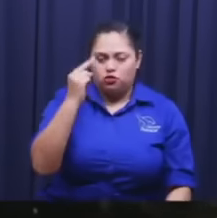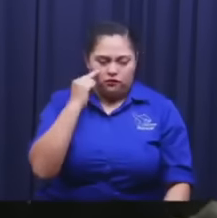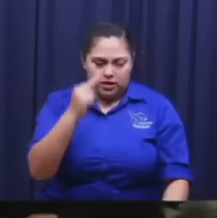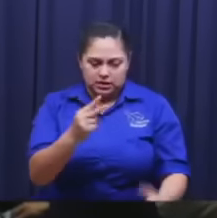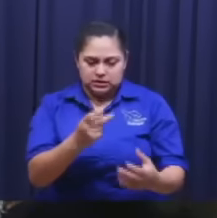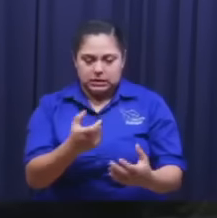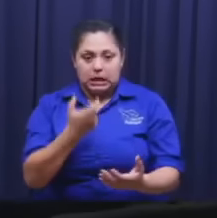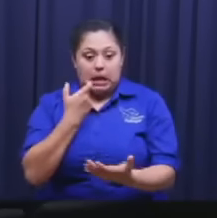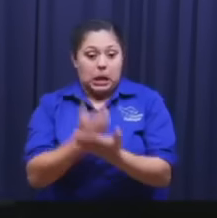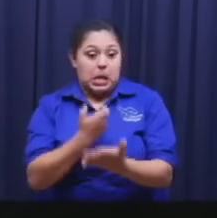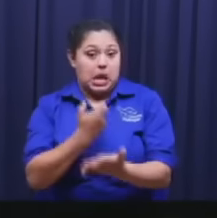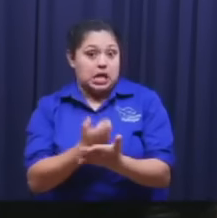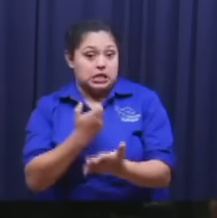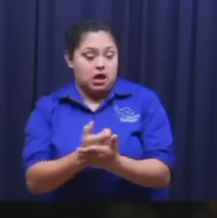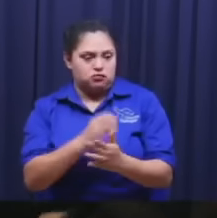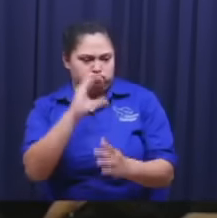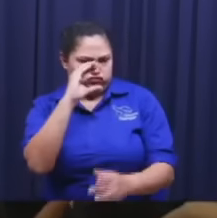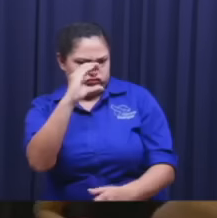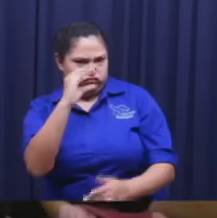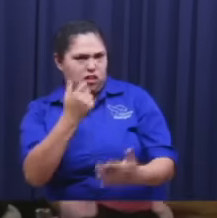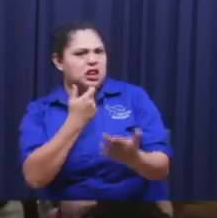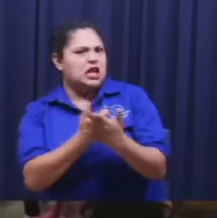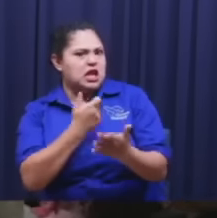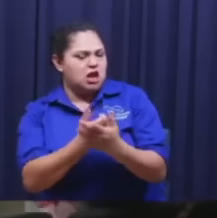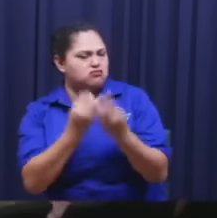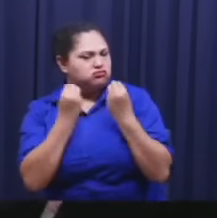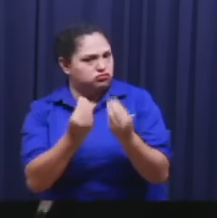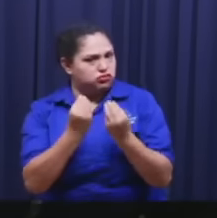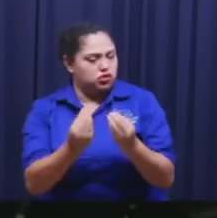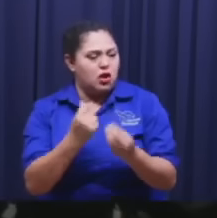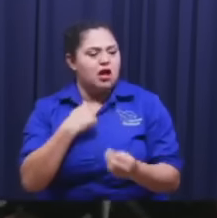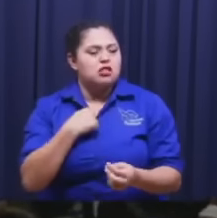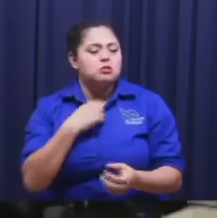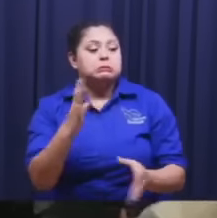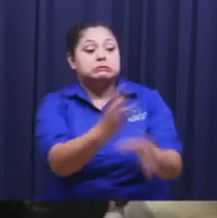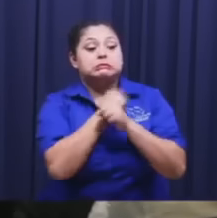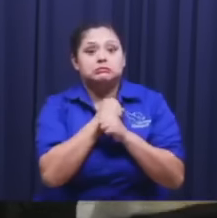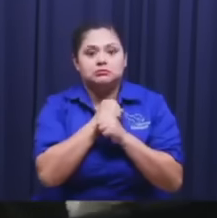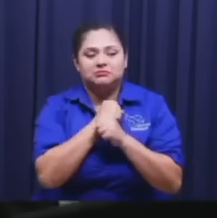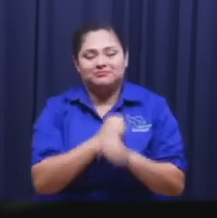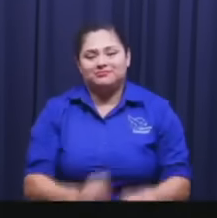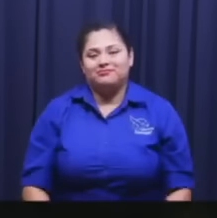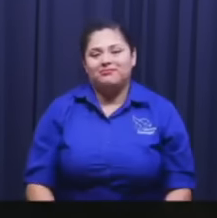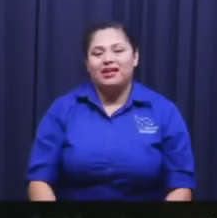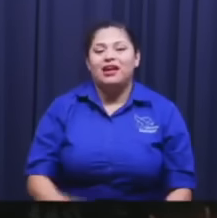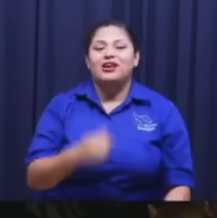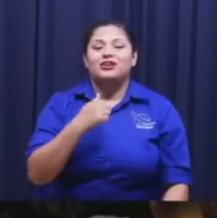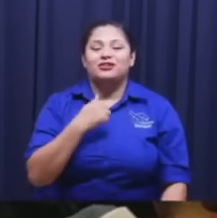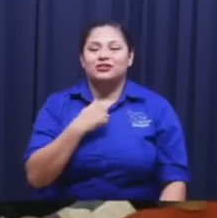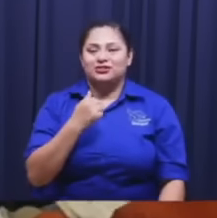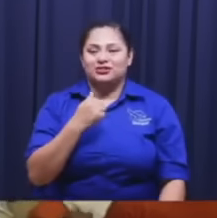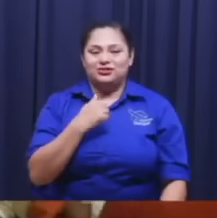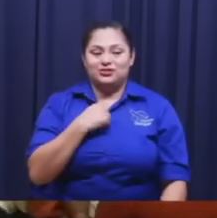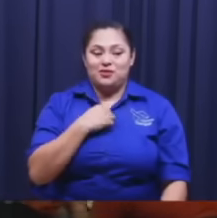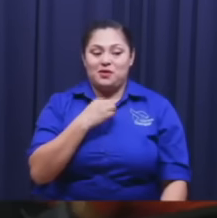una cosa me he encontrado 7 veces, lo diré. Y si no aparece el dueño, me lo